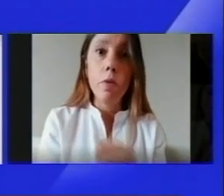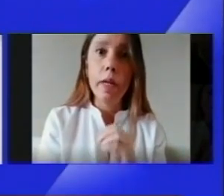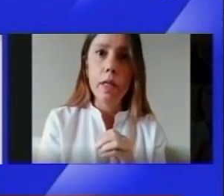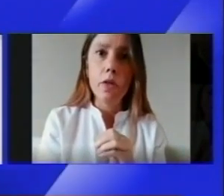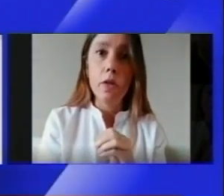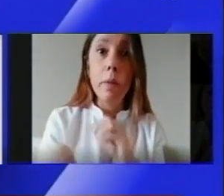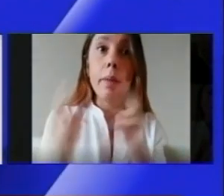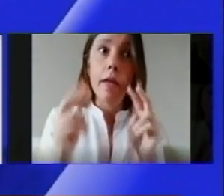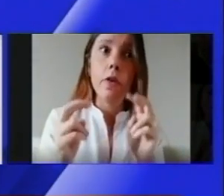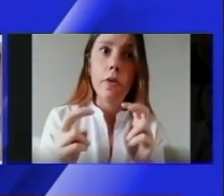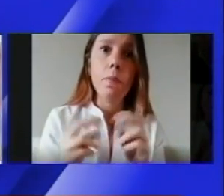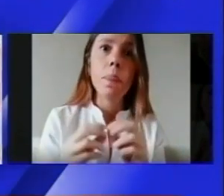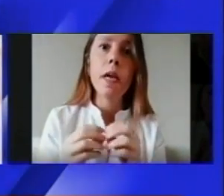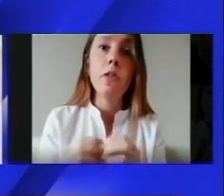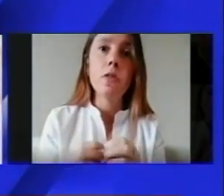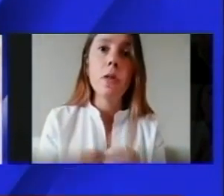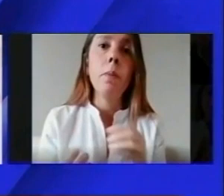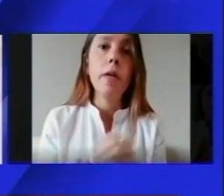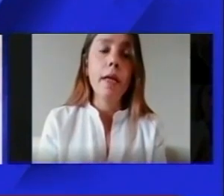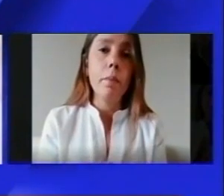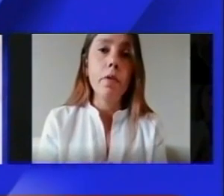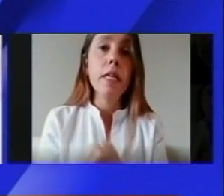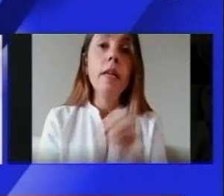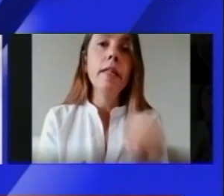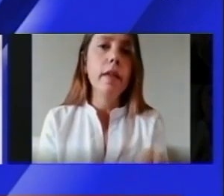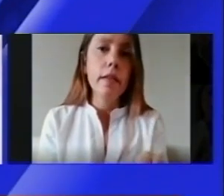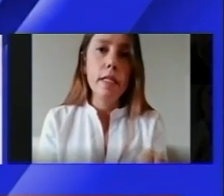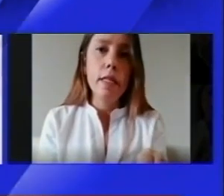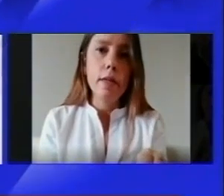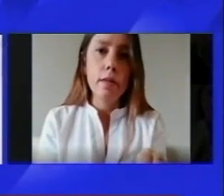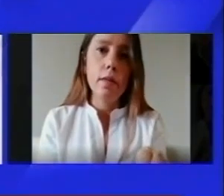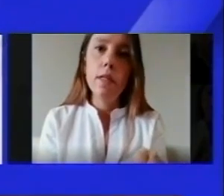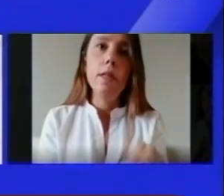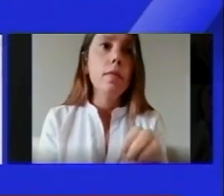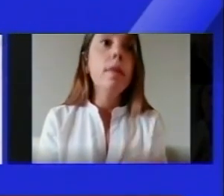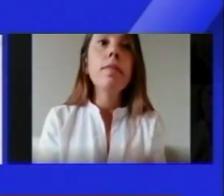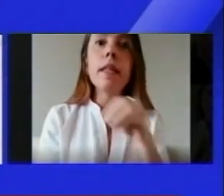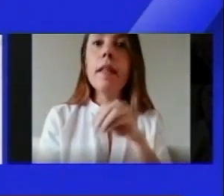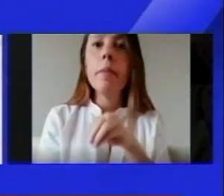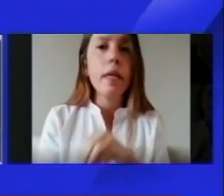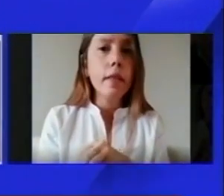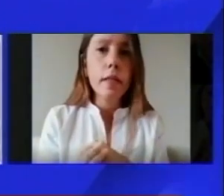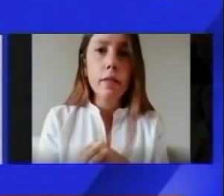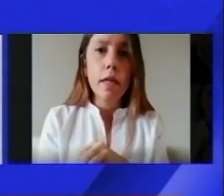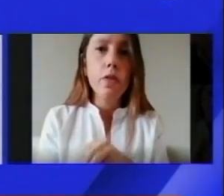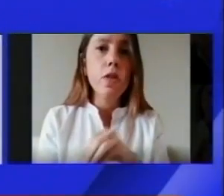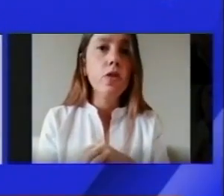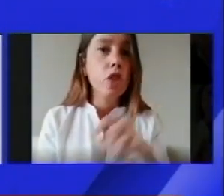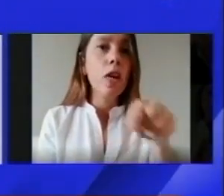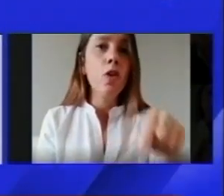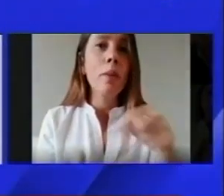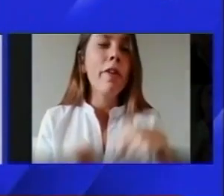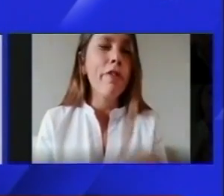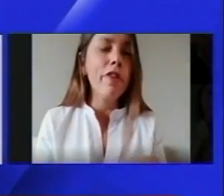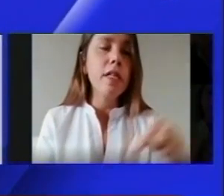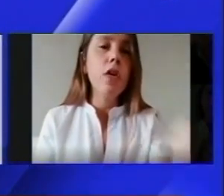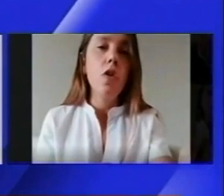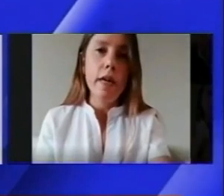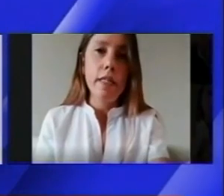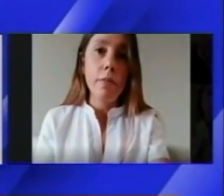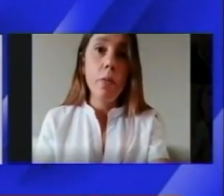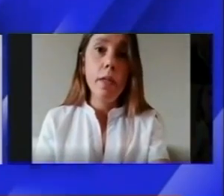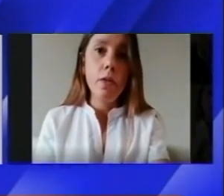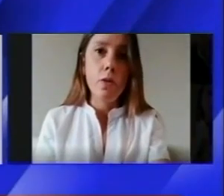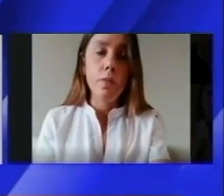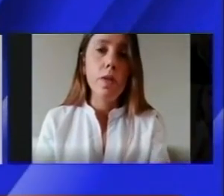a ese momento disparador. Ah. Entonces, por ejemplo, si esta tardecita trata de merendar, entonces no llegas con hambre